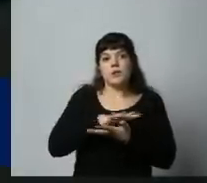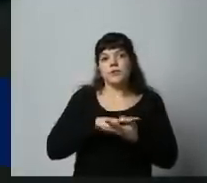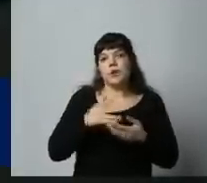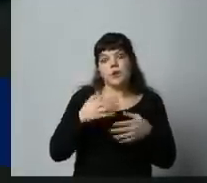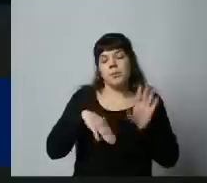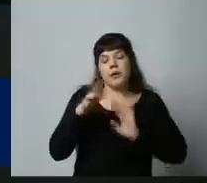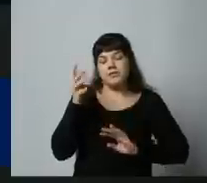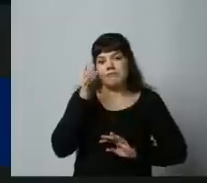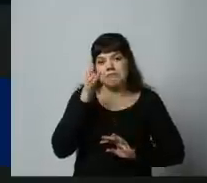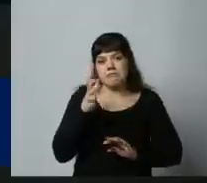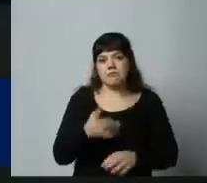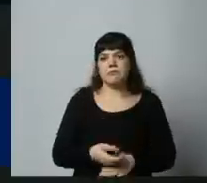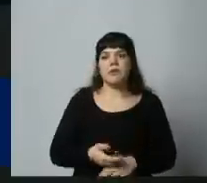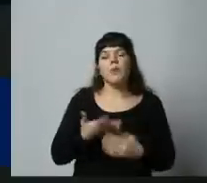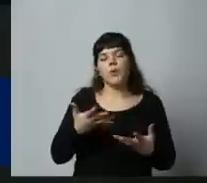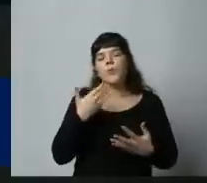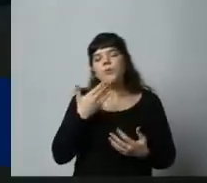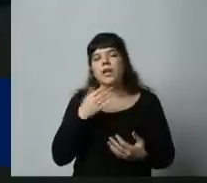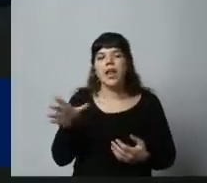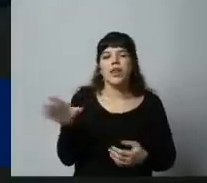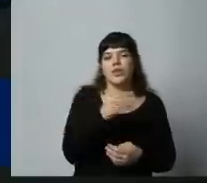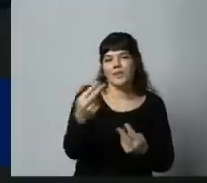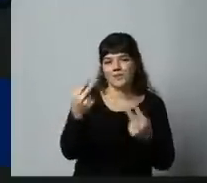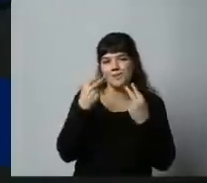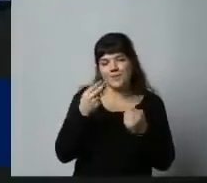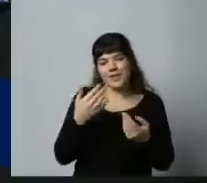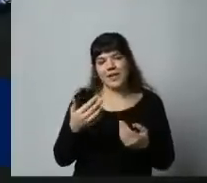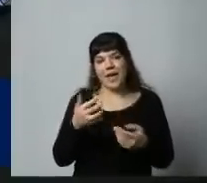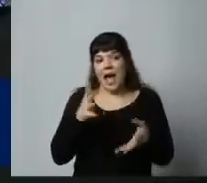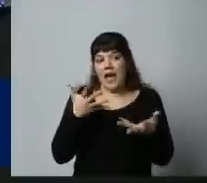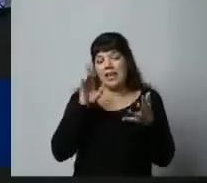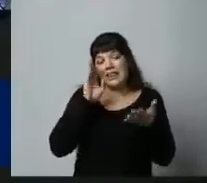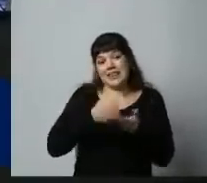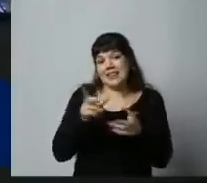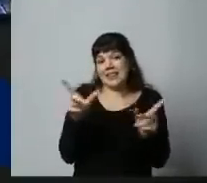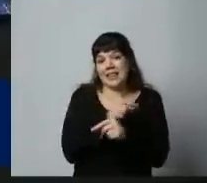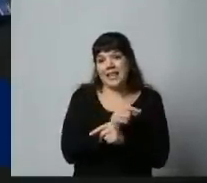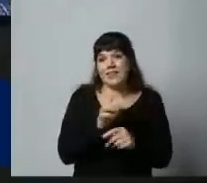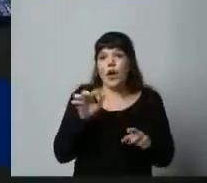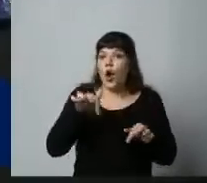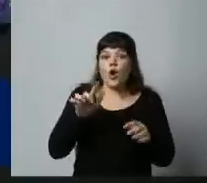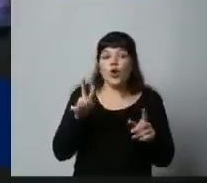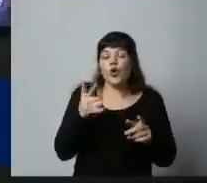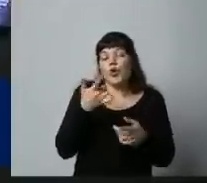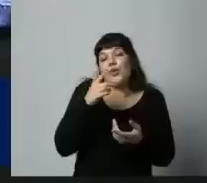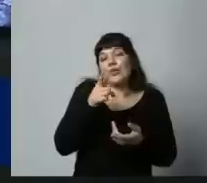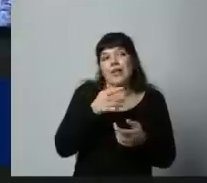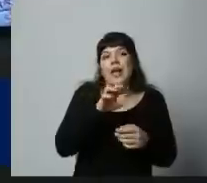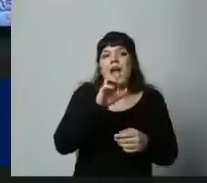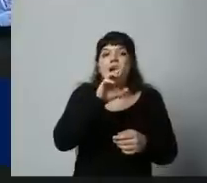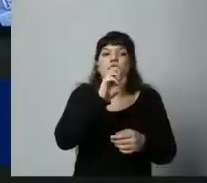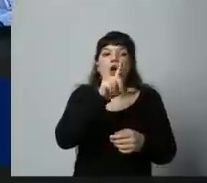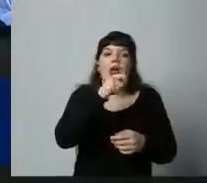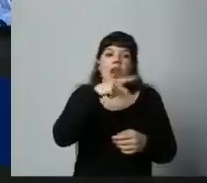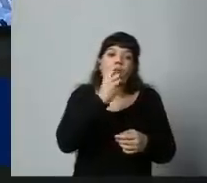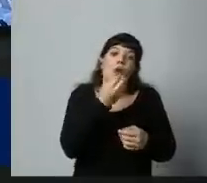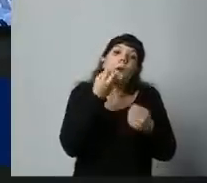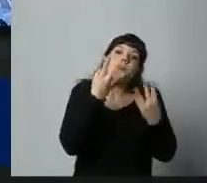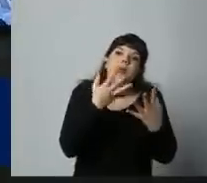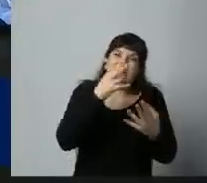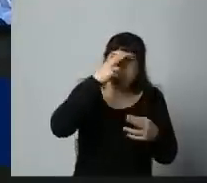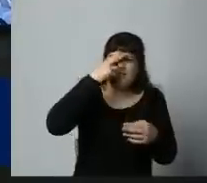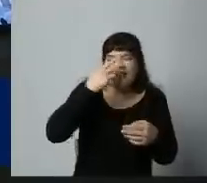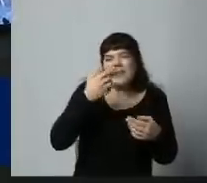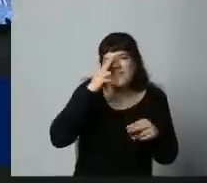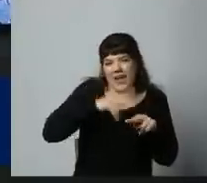este caso muchas gracias a todos ustedes por habernos acompañado Hemos llegado al final del programa No estuvo hoy Rolando arzun con su Monitor de conflicto porque estaba un poquito